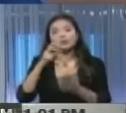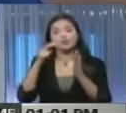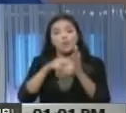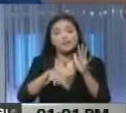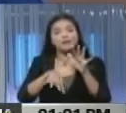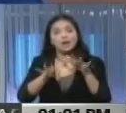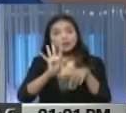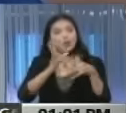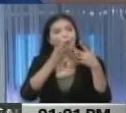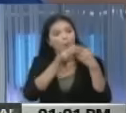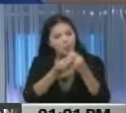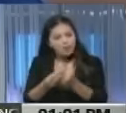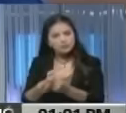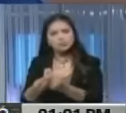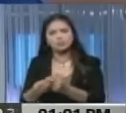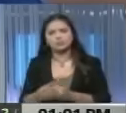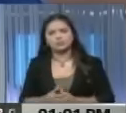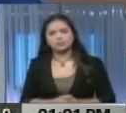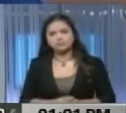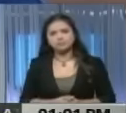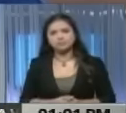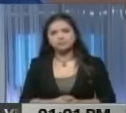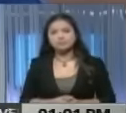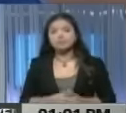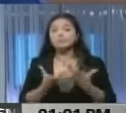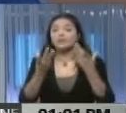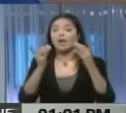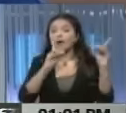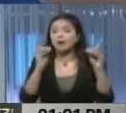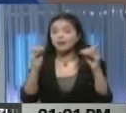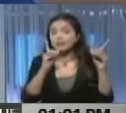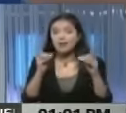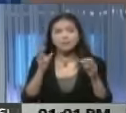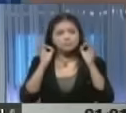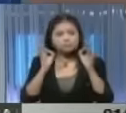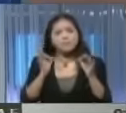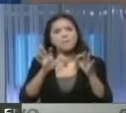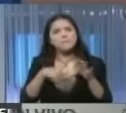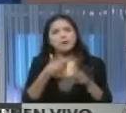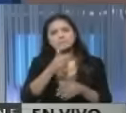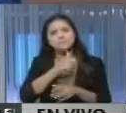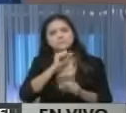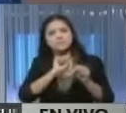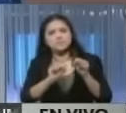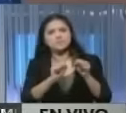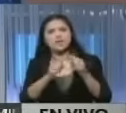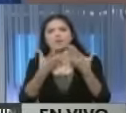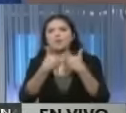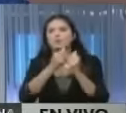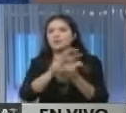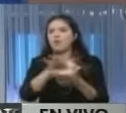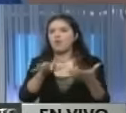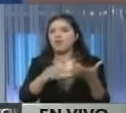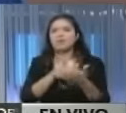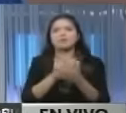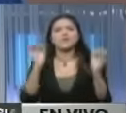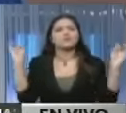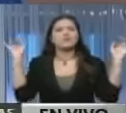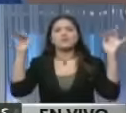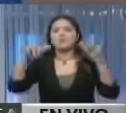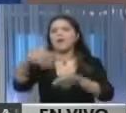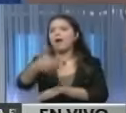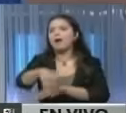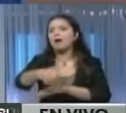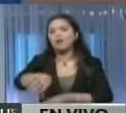nos acompañó en el diálogo, justamente para frenar las acciones violentas que colmaron las calles